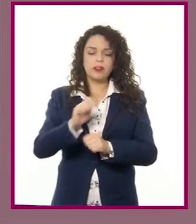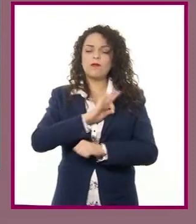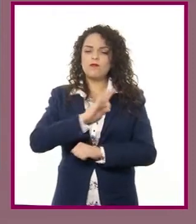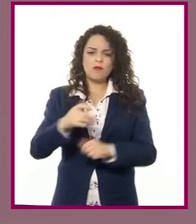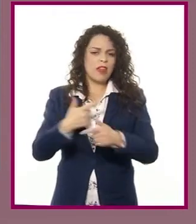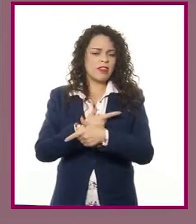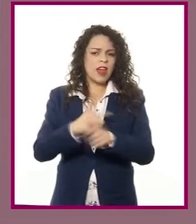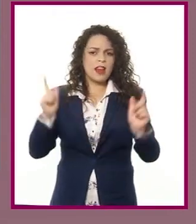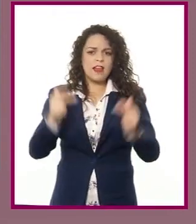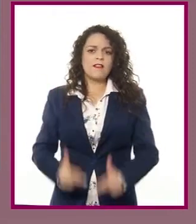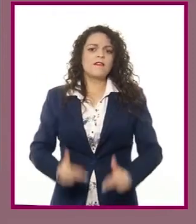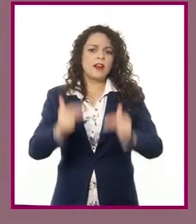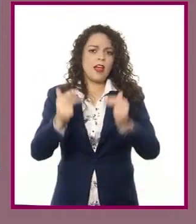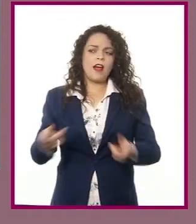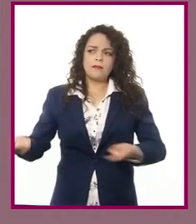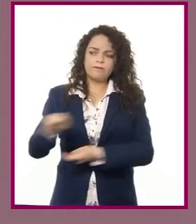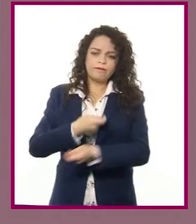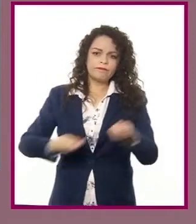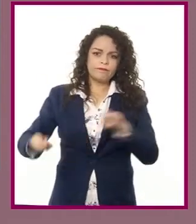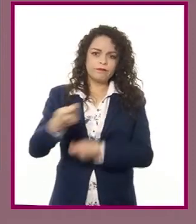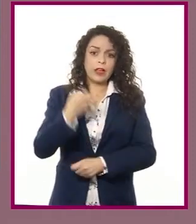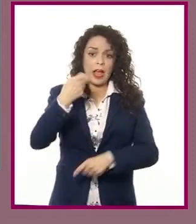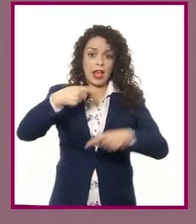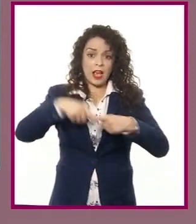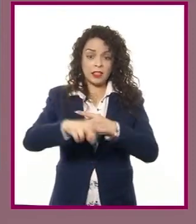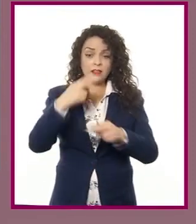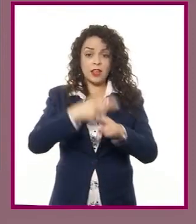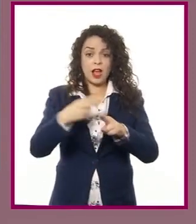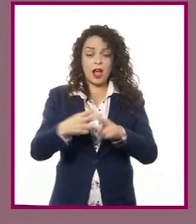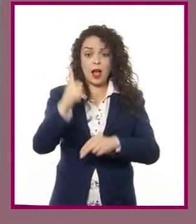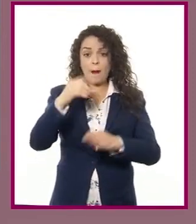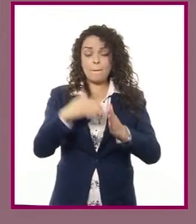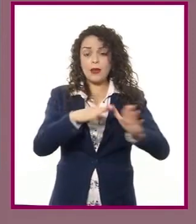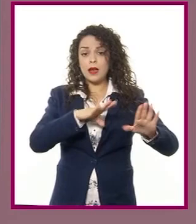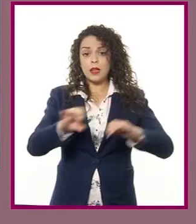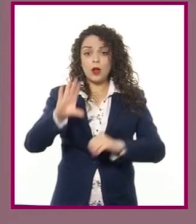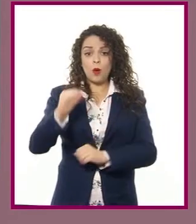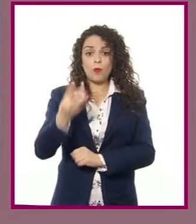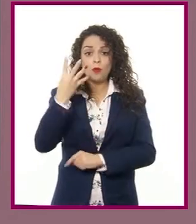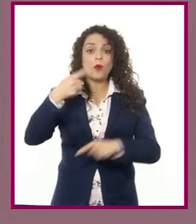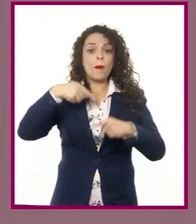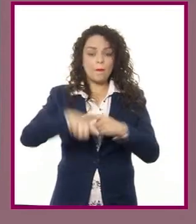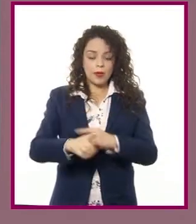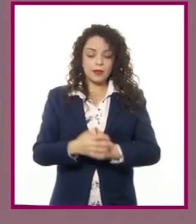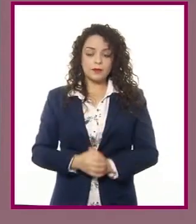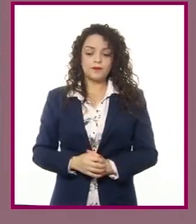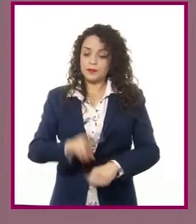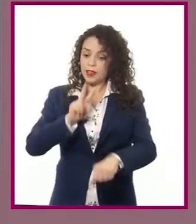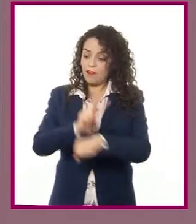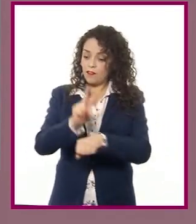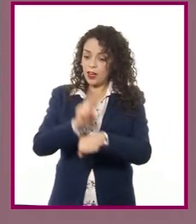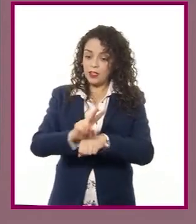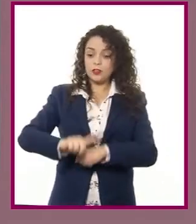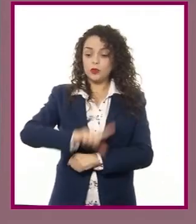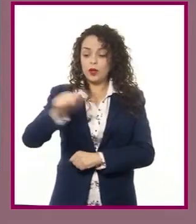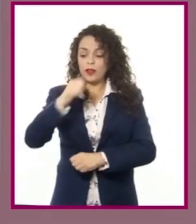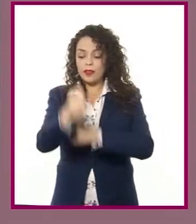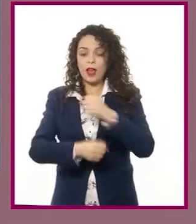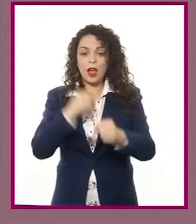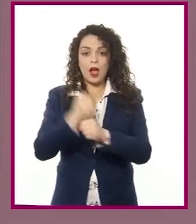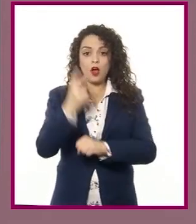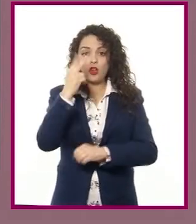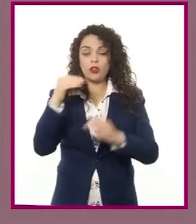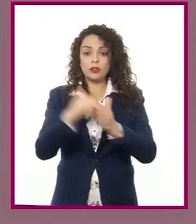Esta comenzó a operar hasta 1994. Venezuela ingresó en 2012, pero